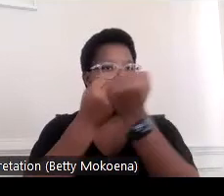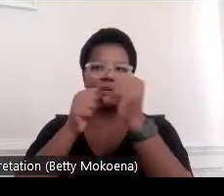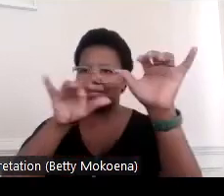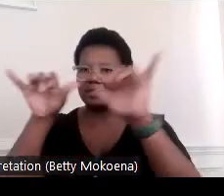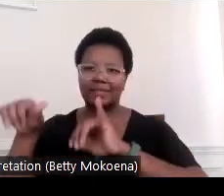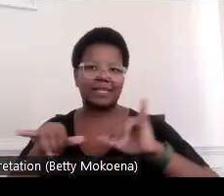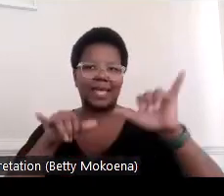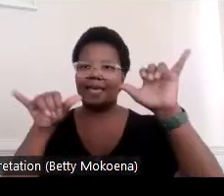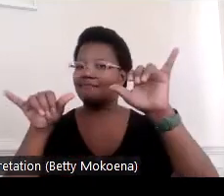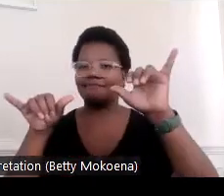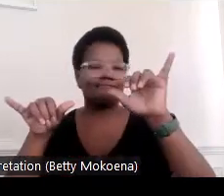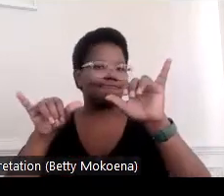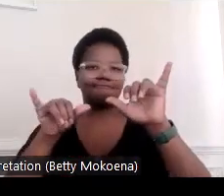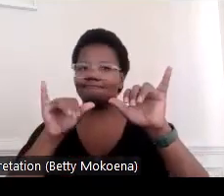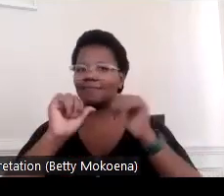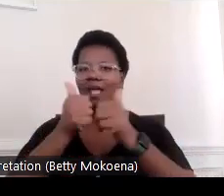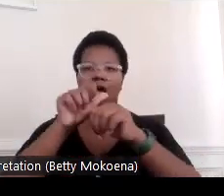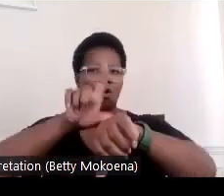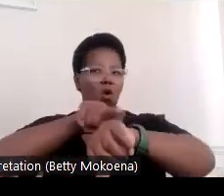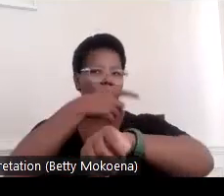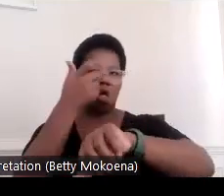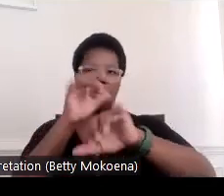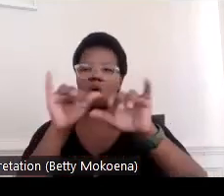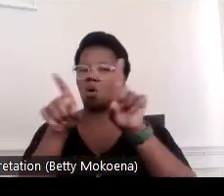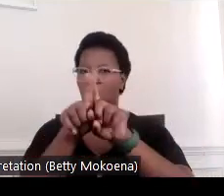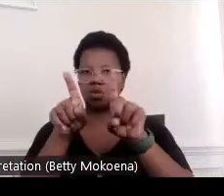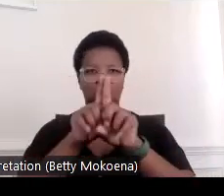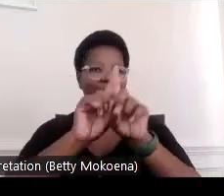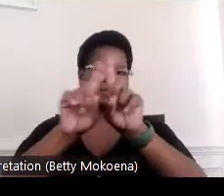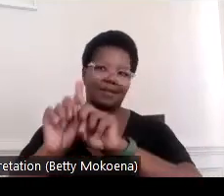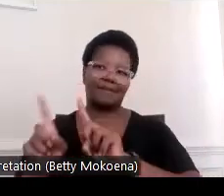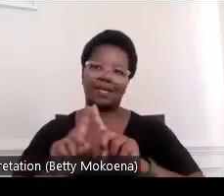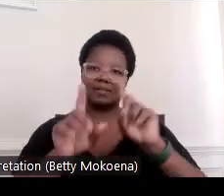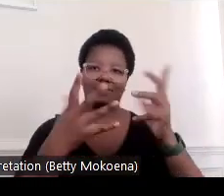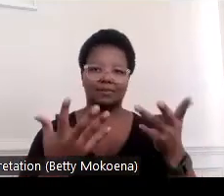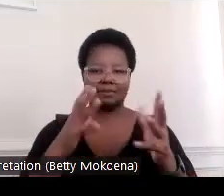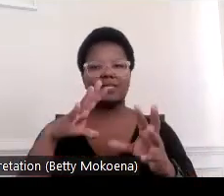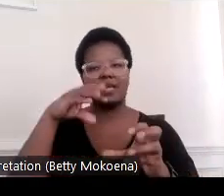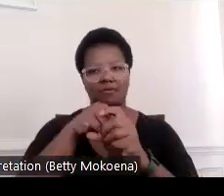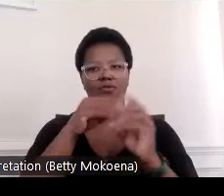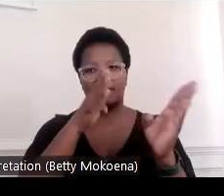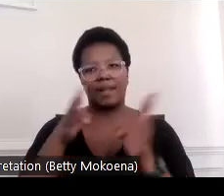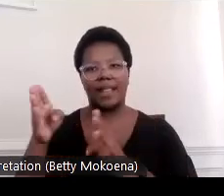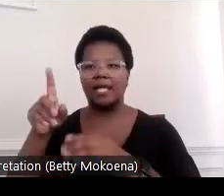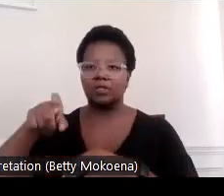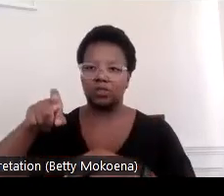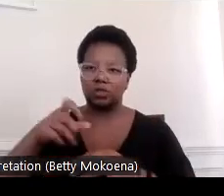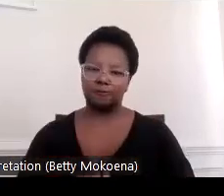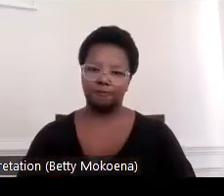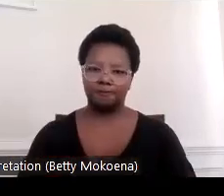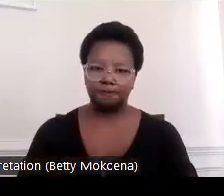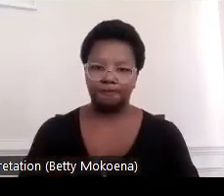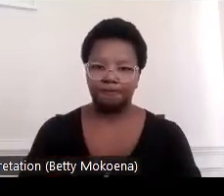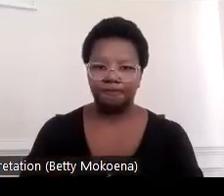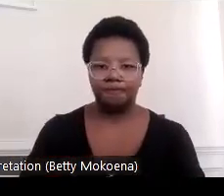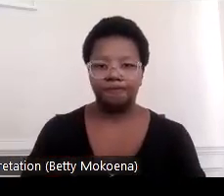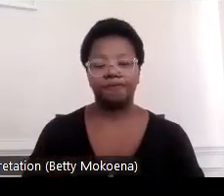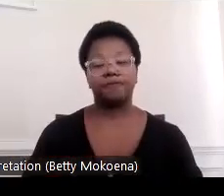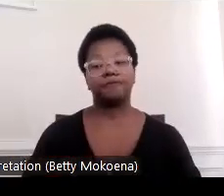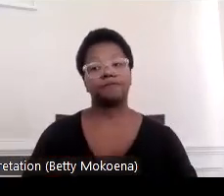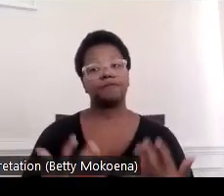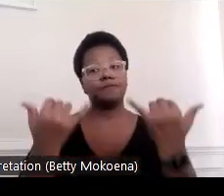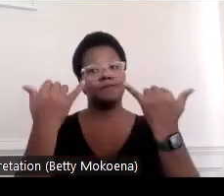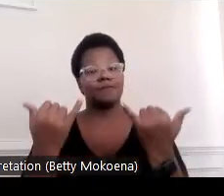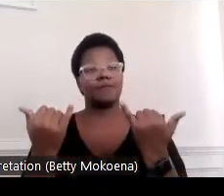individuos verdad averiguar qué nivel de soporte es necesario Por cuánto tiempo también todo eso es parte de planificación central a